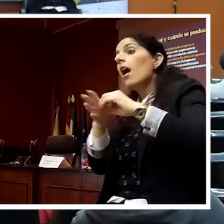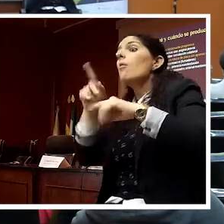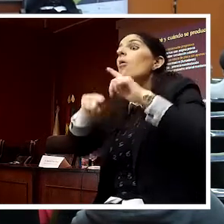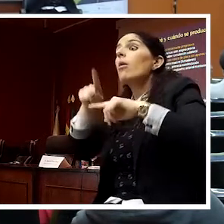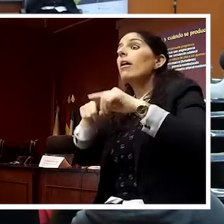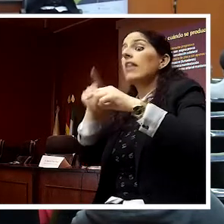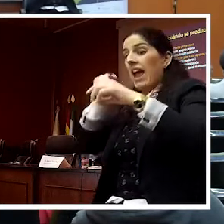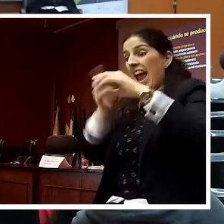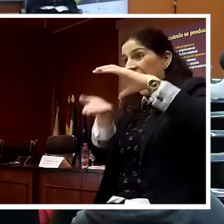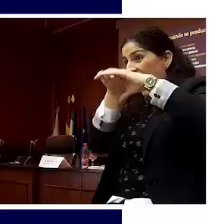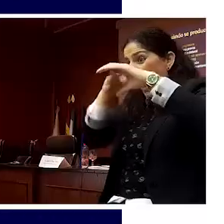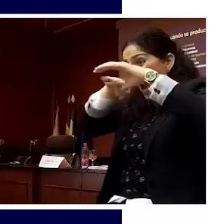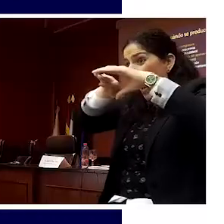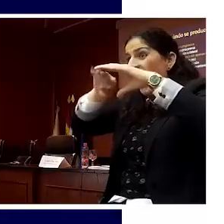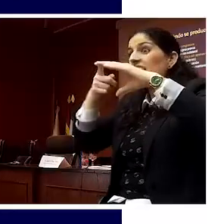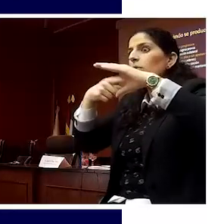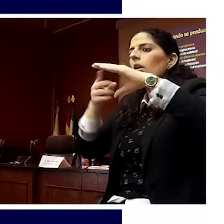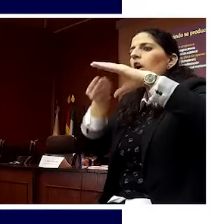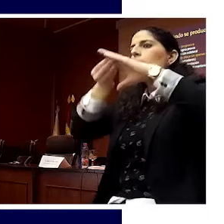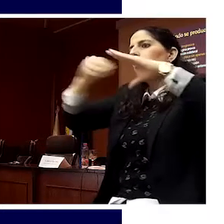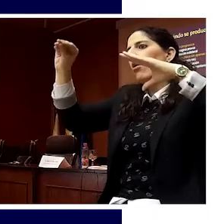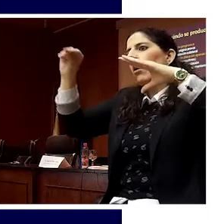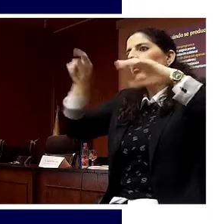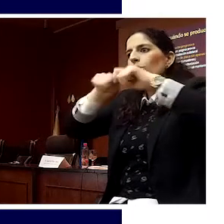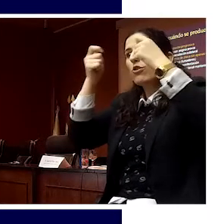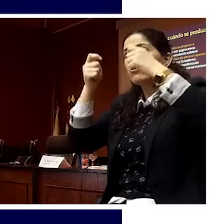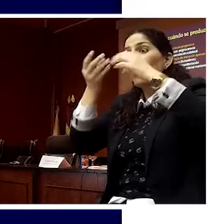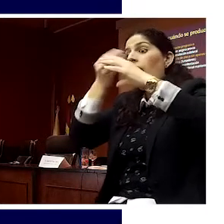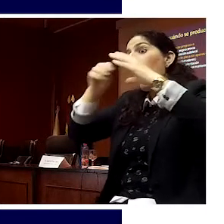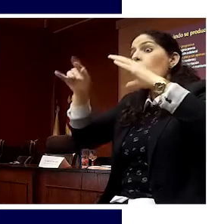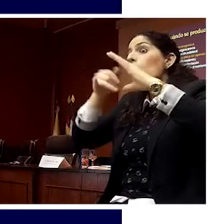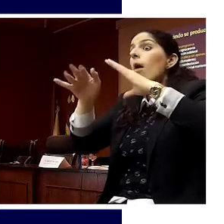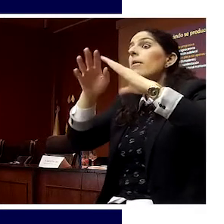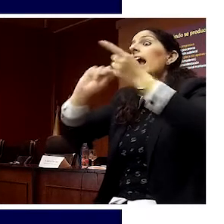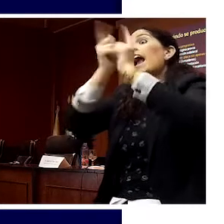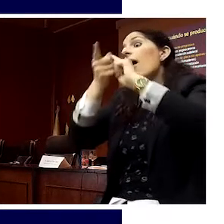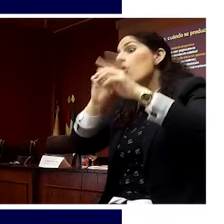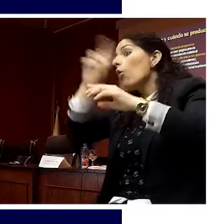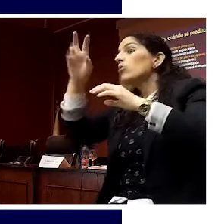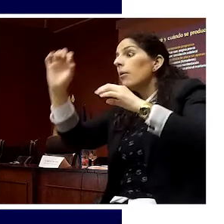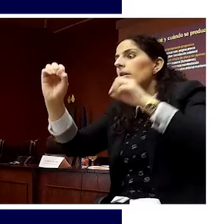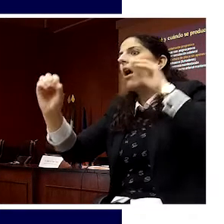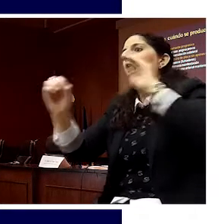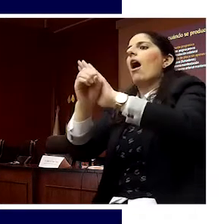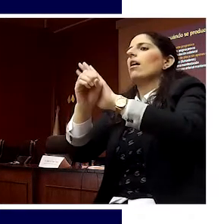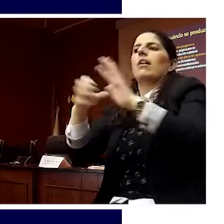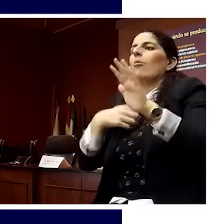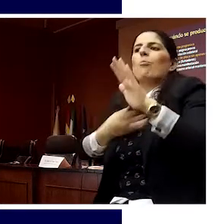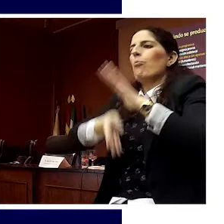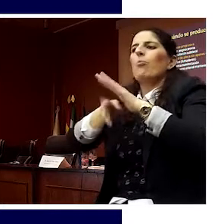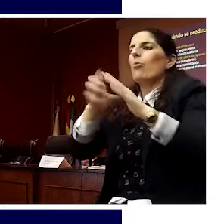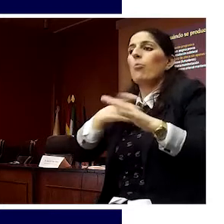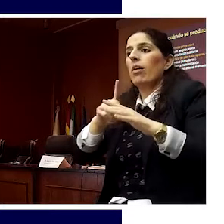ser obstructiva, pero que se rompe a la luz y origina realmente un problema